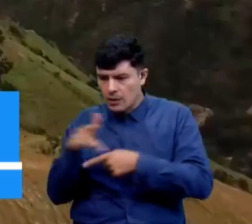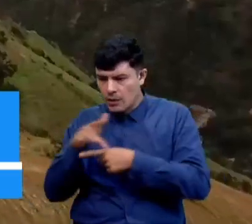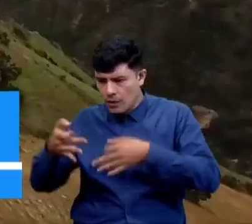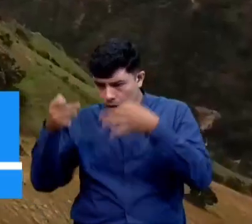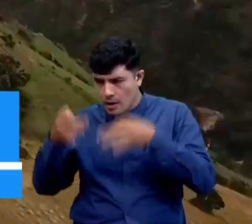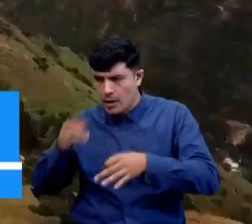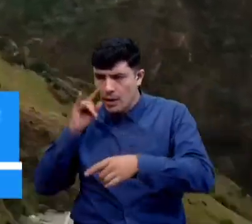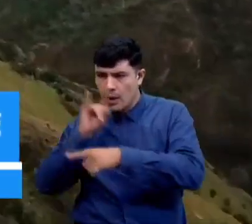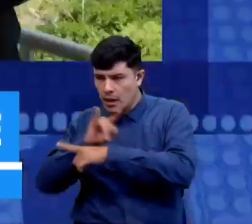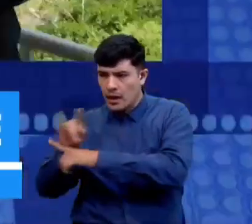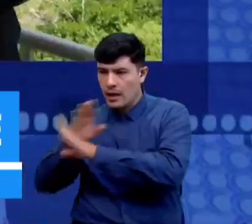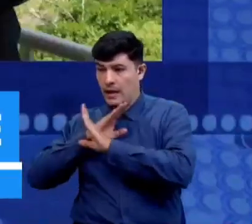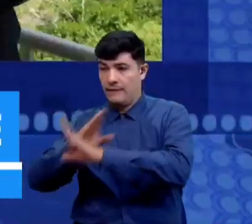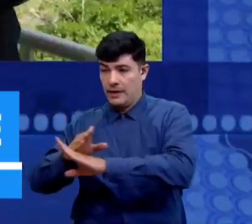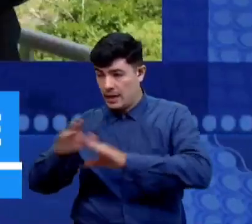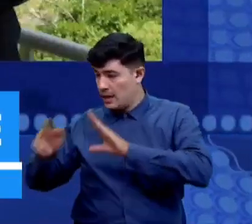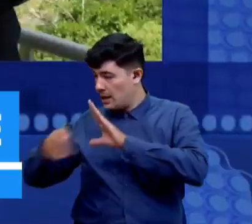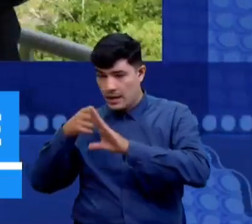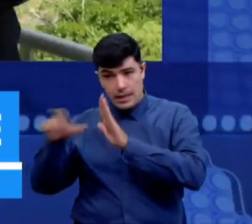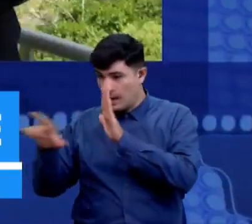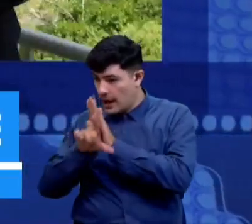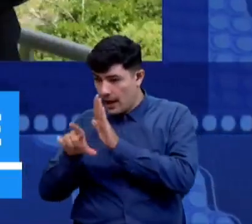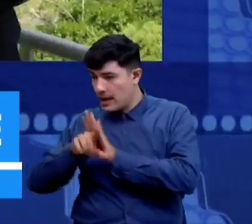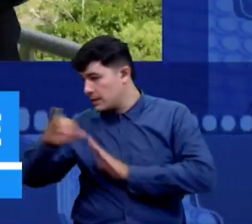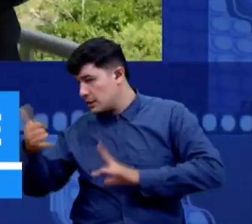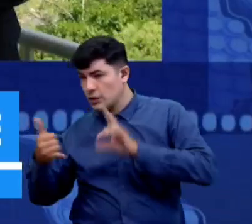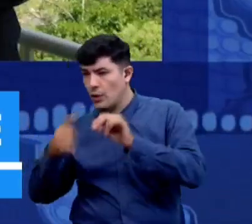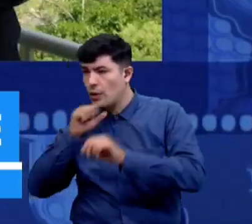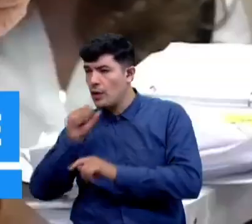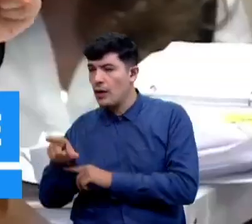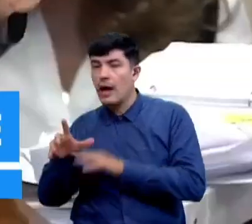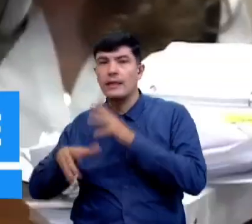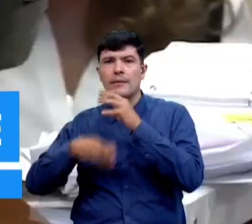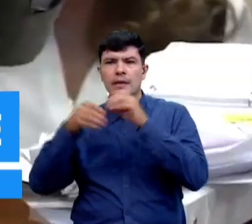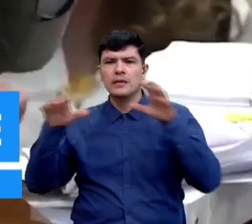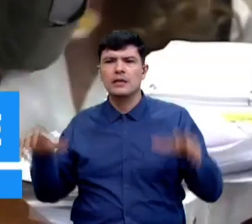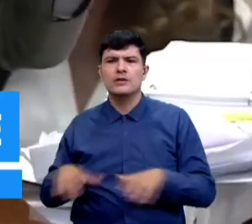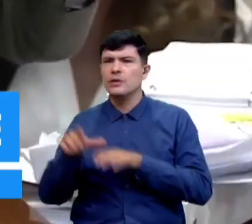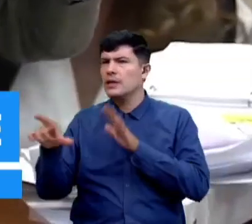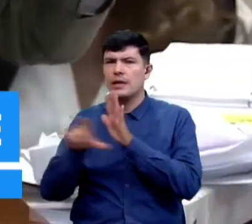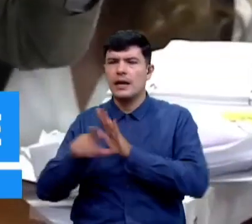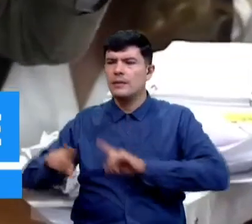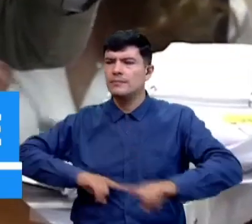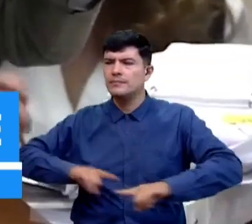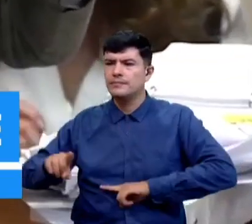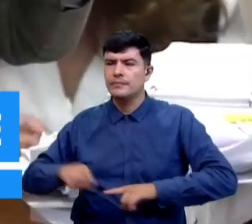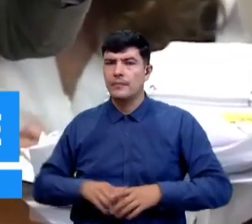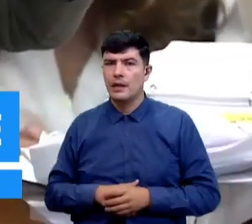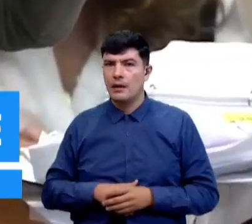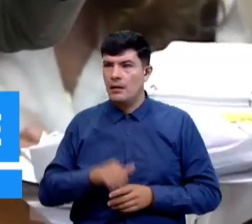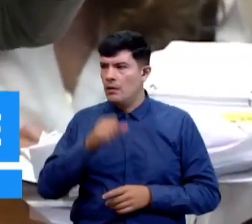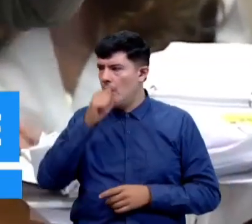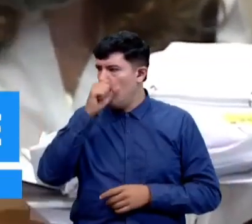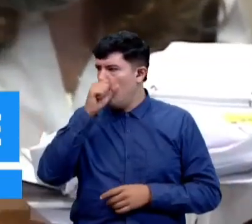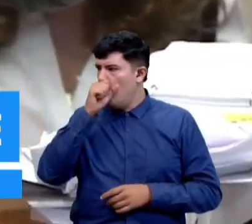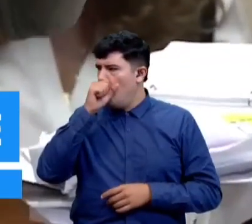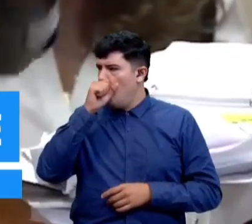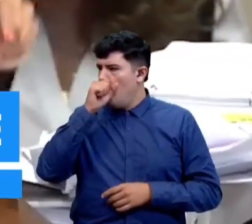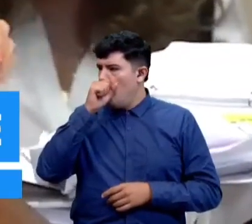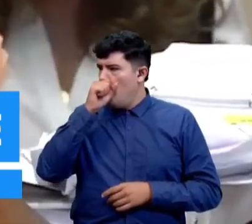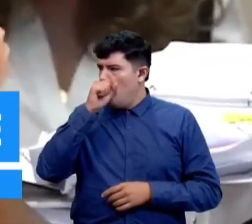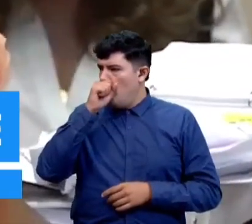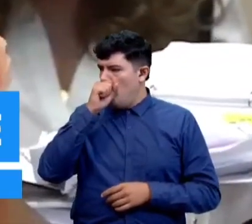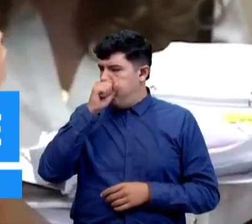la minería ilegal y en el seguimiento a este acto administrativo no debe entenderse esto como